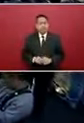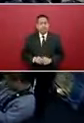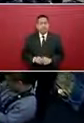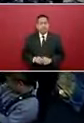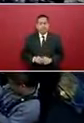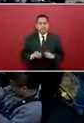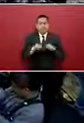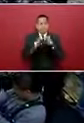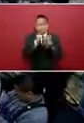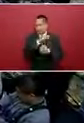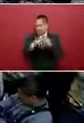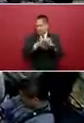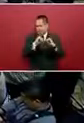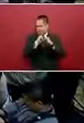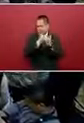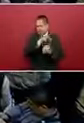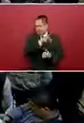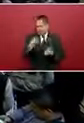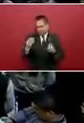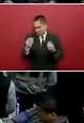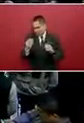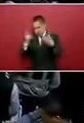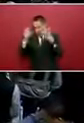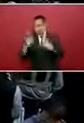de todas las organizaciones.